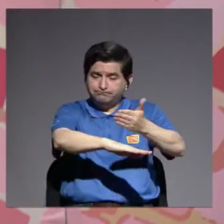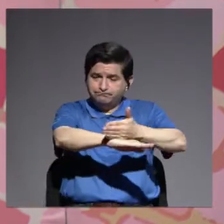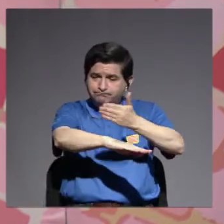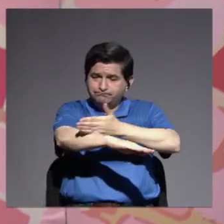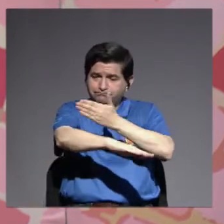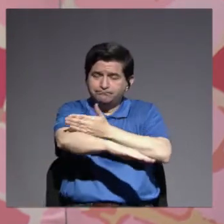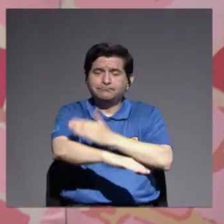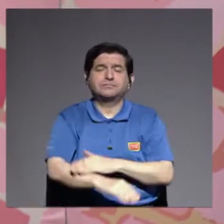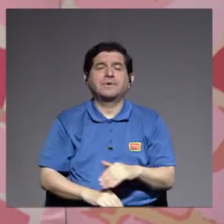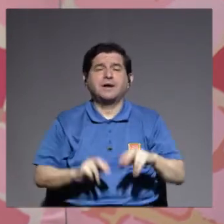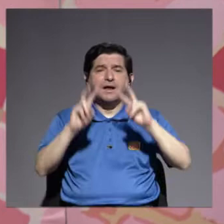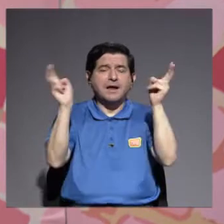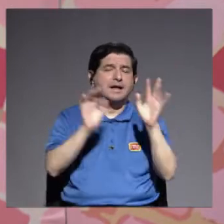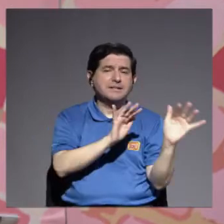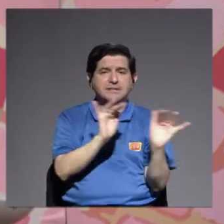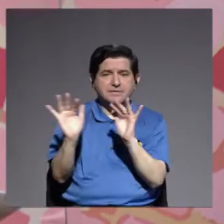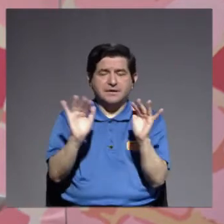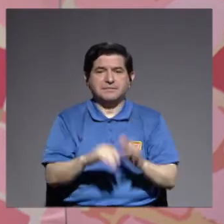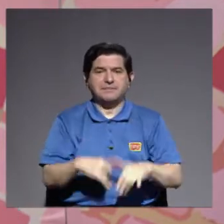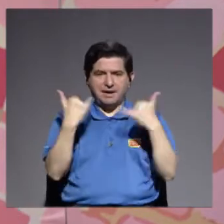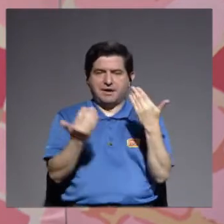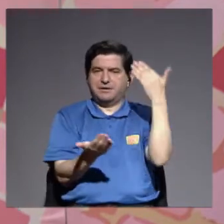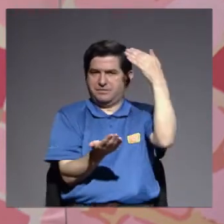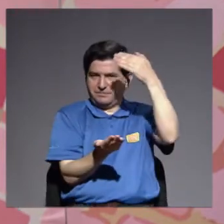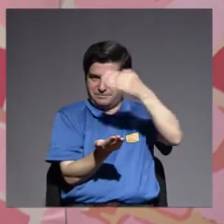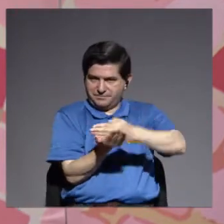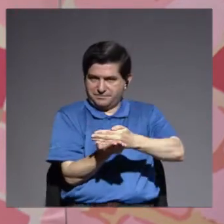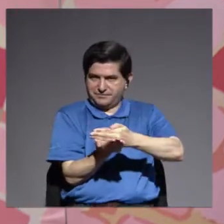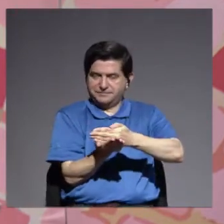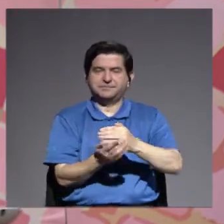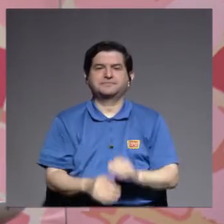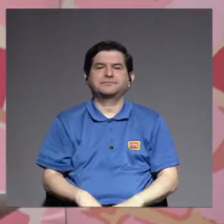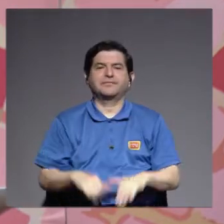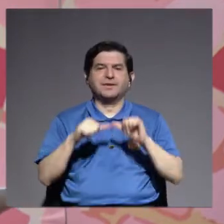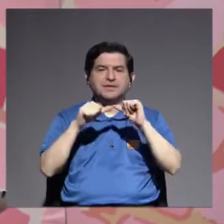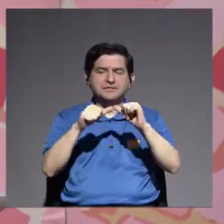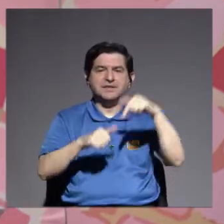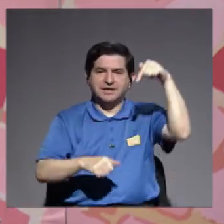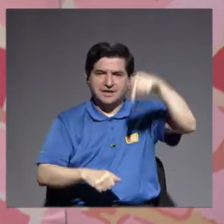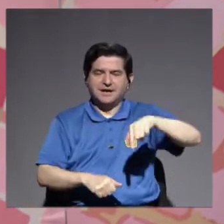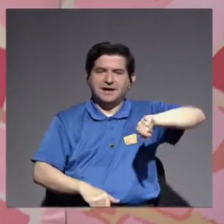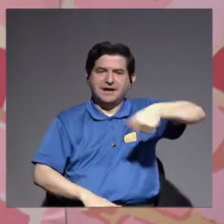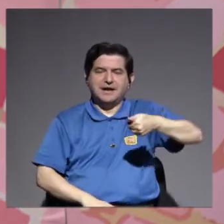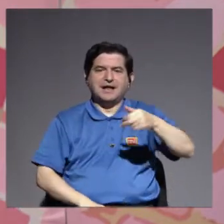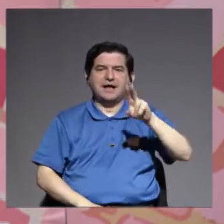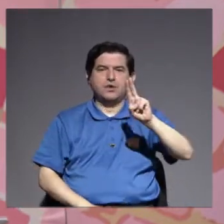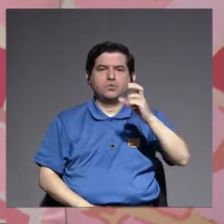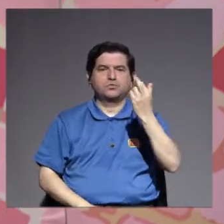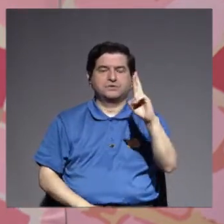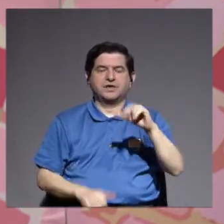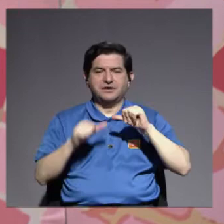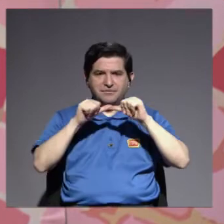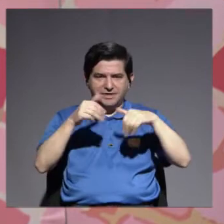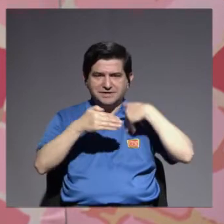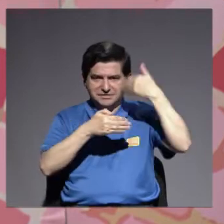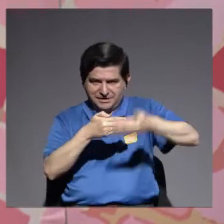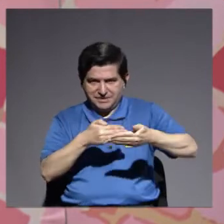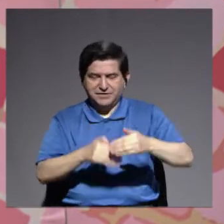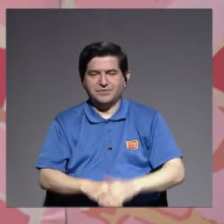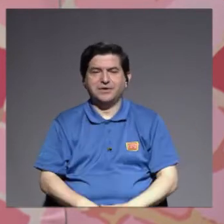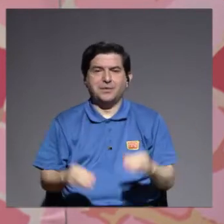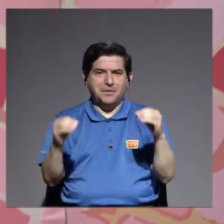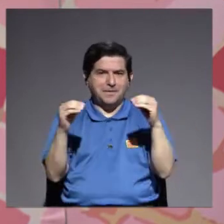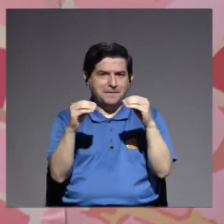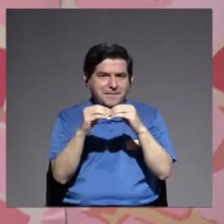los temas de digitalización. Vamos a hacer una pausa, continúen en compañía del canal UCR y enseguida estamos con ustedes